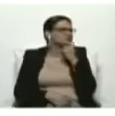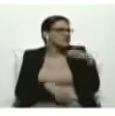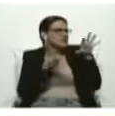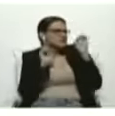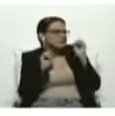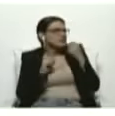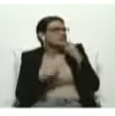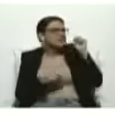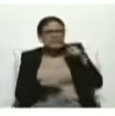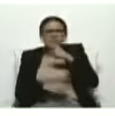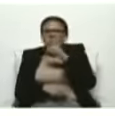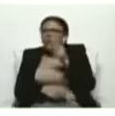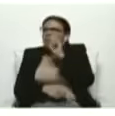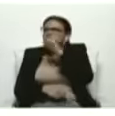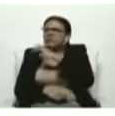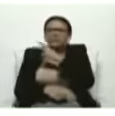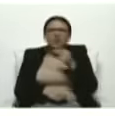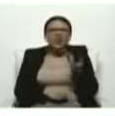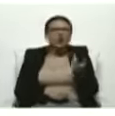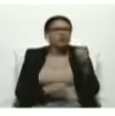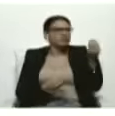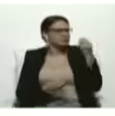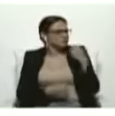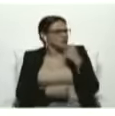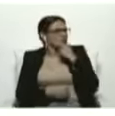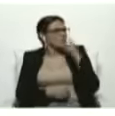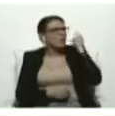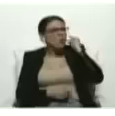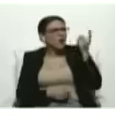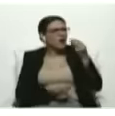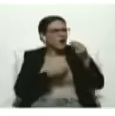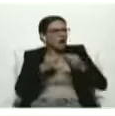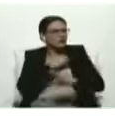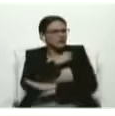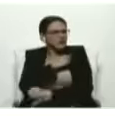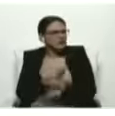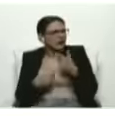Claudia, narcogobierno AMLO, narcocandidata Sheinbaum.